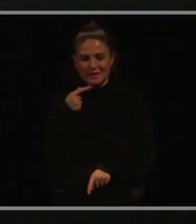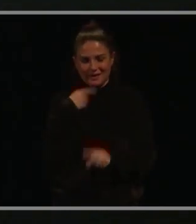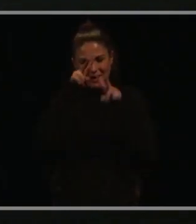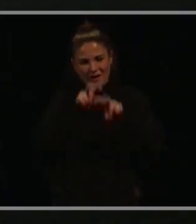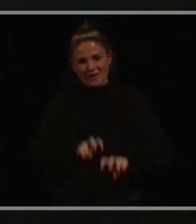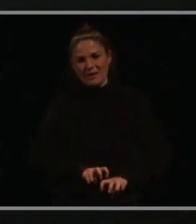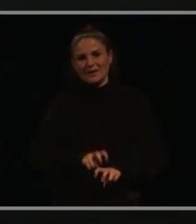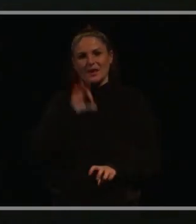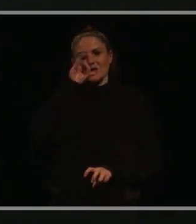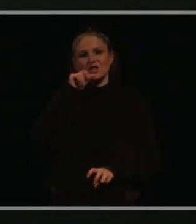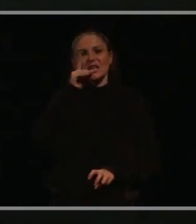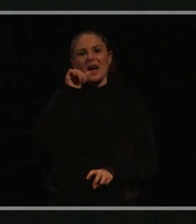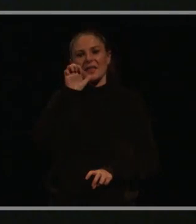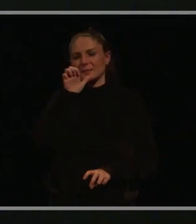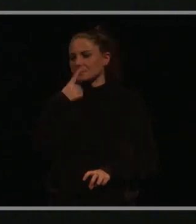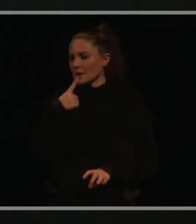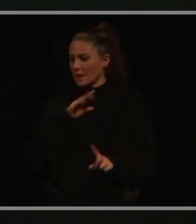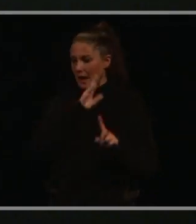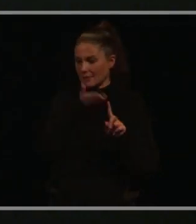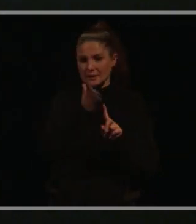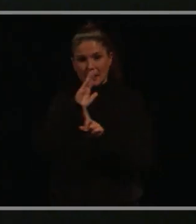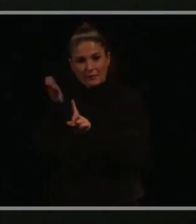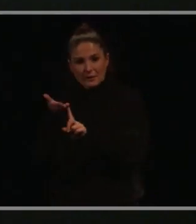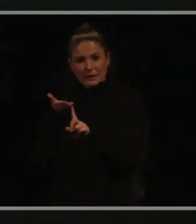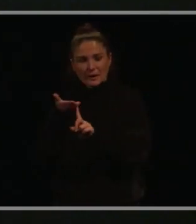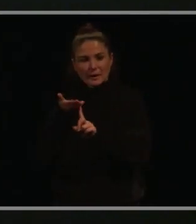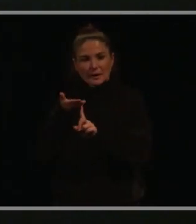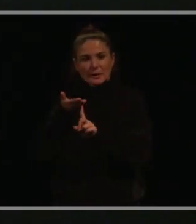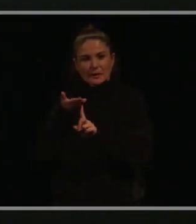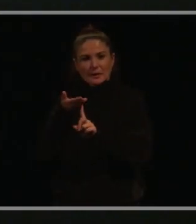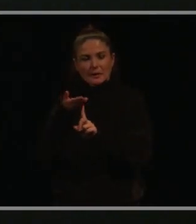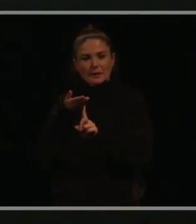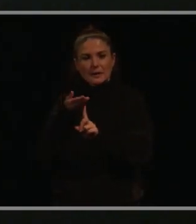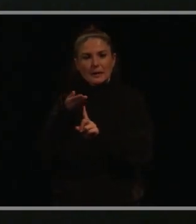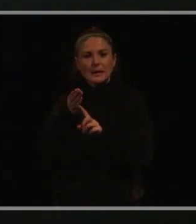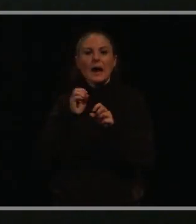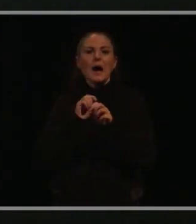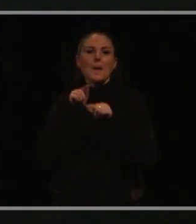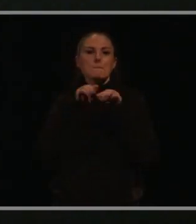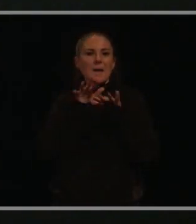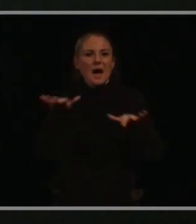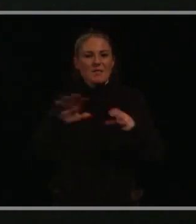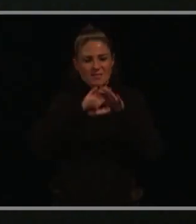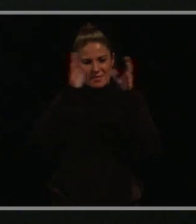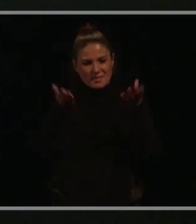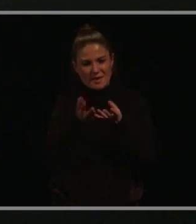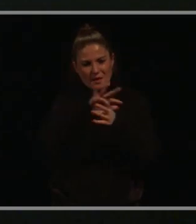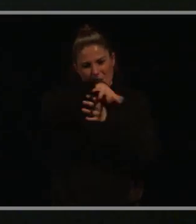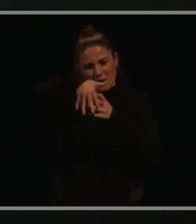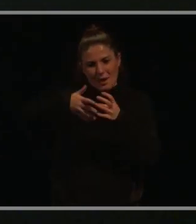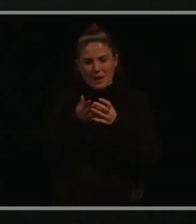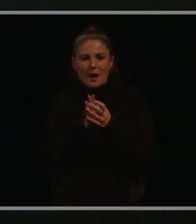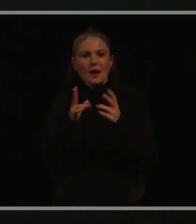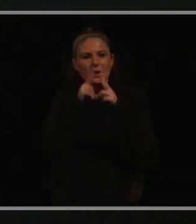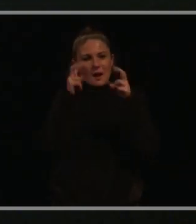de SADE muestran el impacto que ha tenido la pandemia y el confinamiento en la salud mental